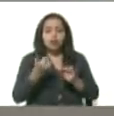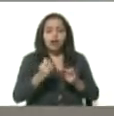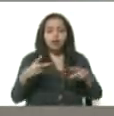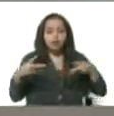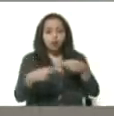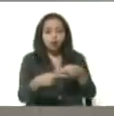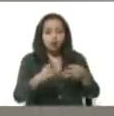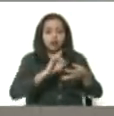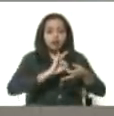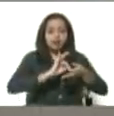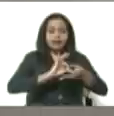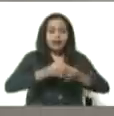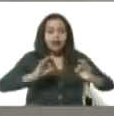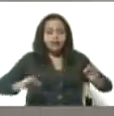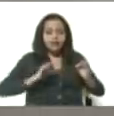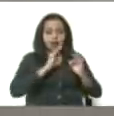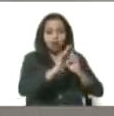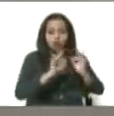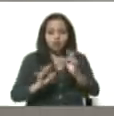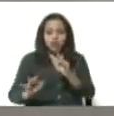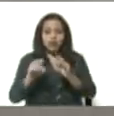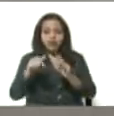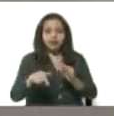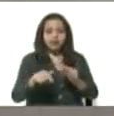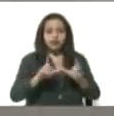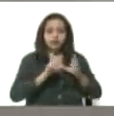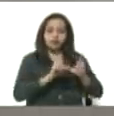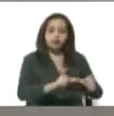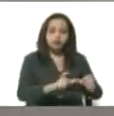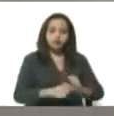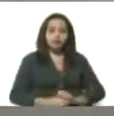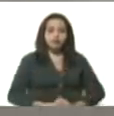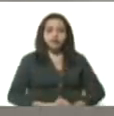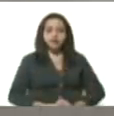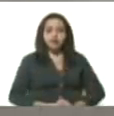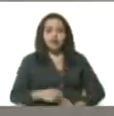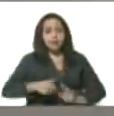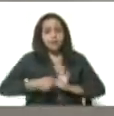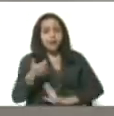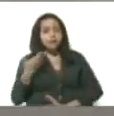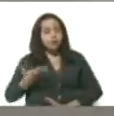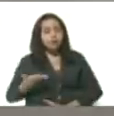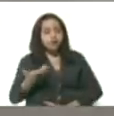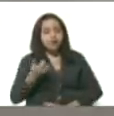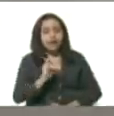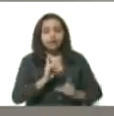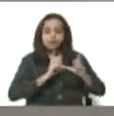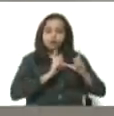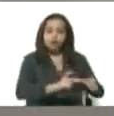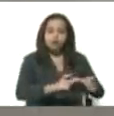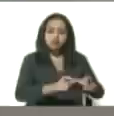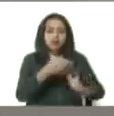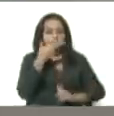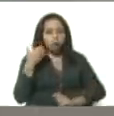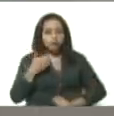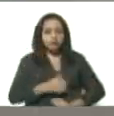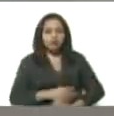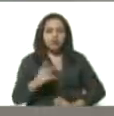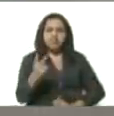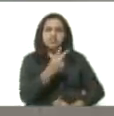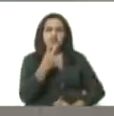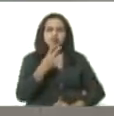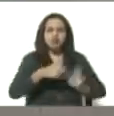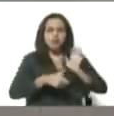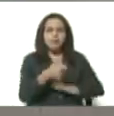de contagio, de propagación de este virus. Es lo más eficiente que hay, lo más eficiente que hay. Y lo segundo